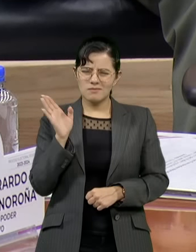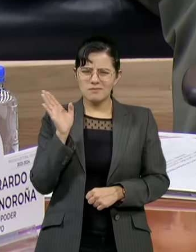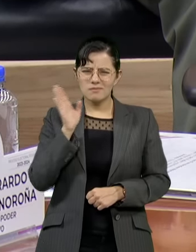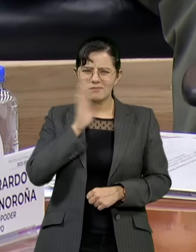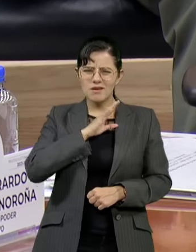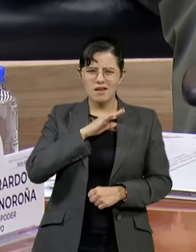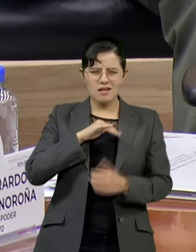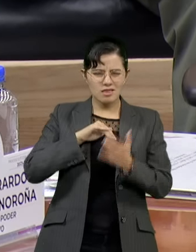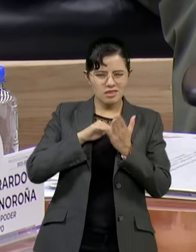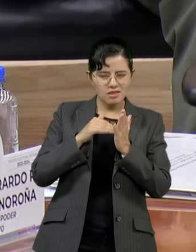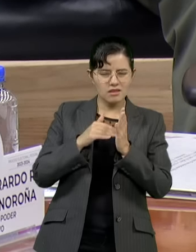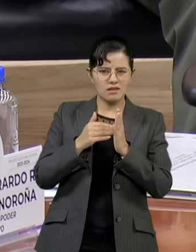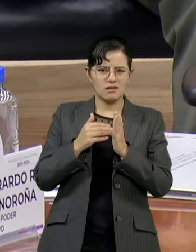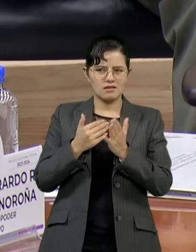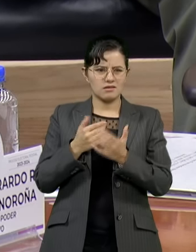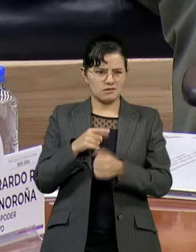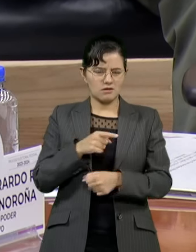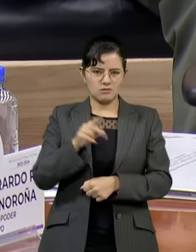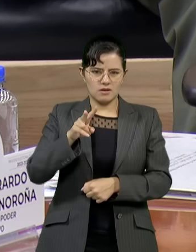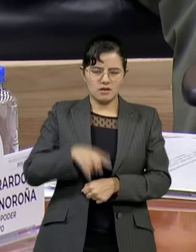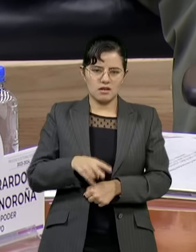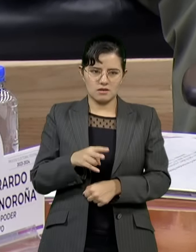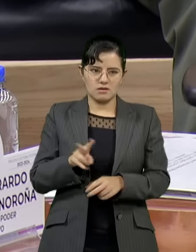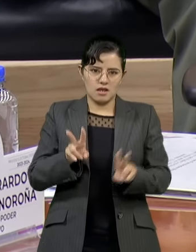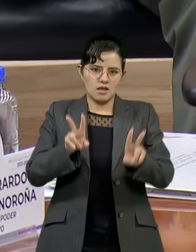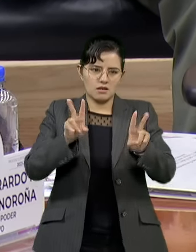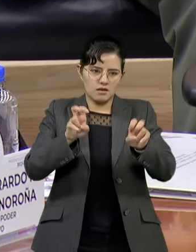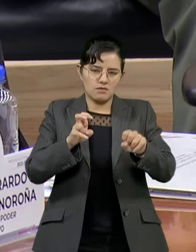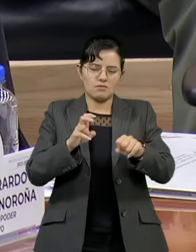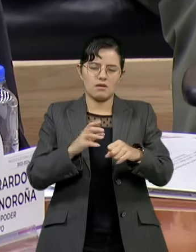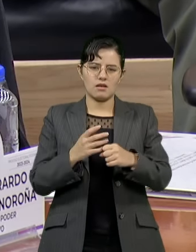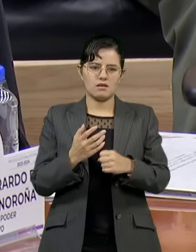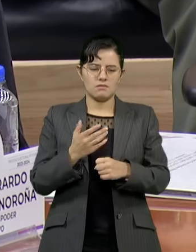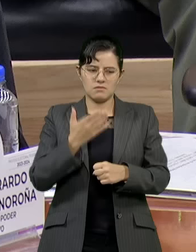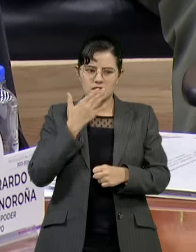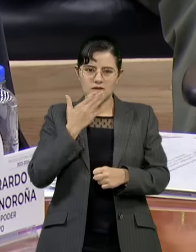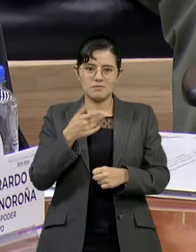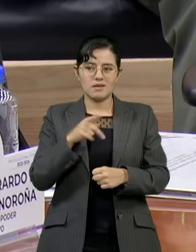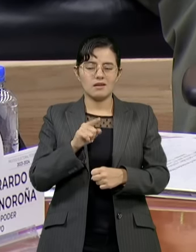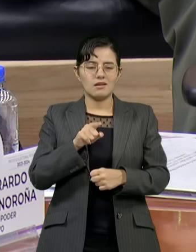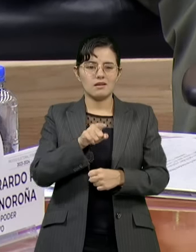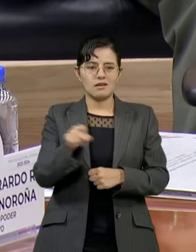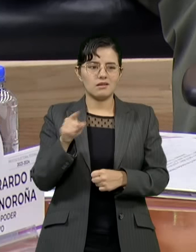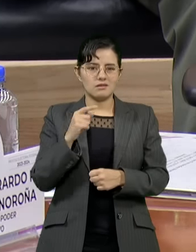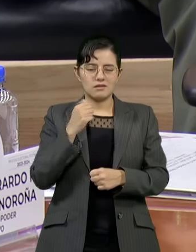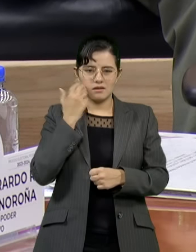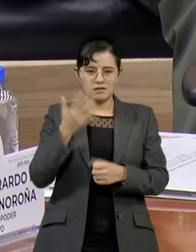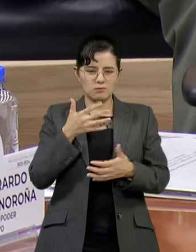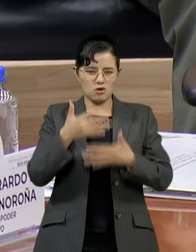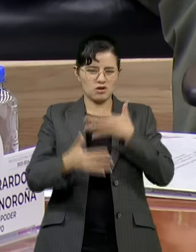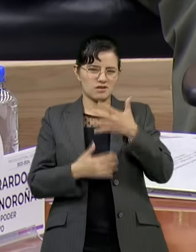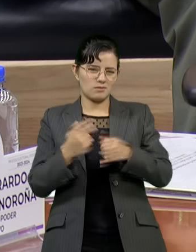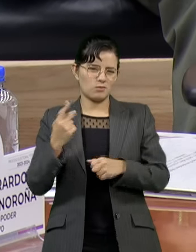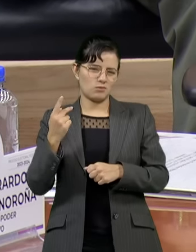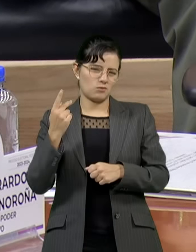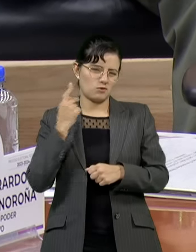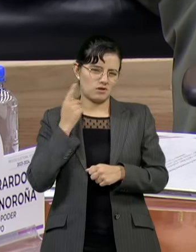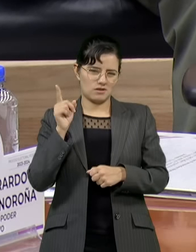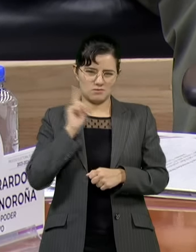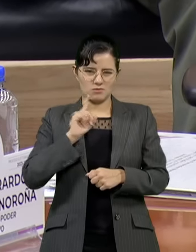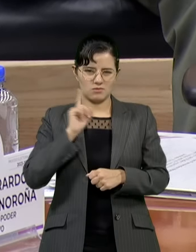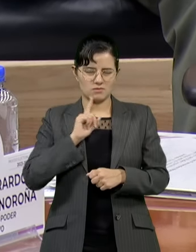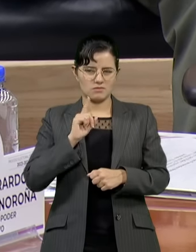una causa legítima Cómo es lograrla radicar toda violencia en contra de las